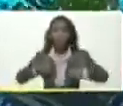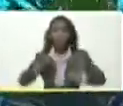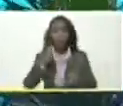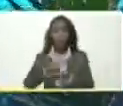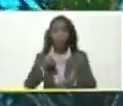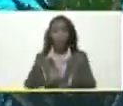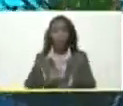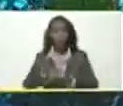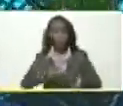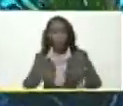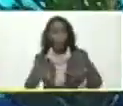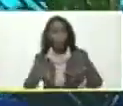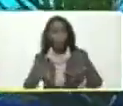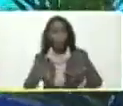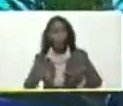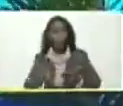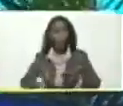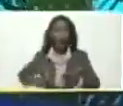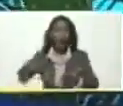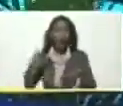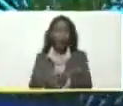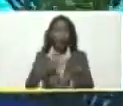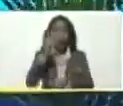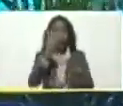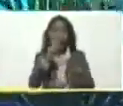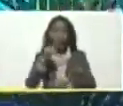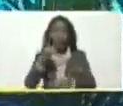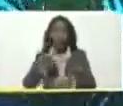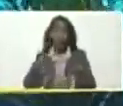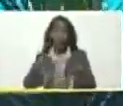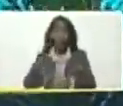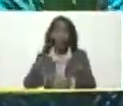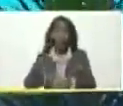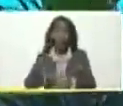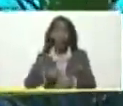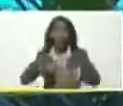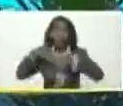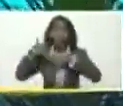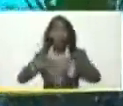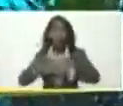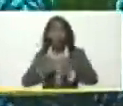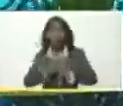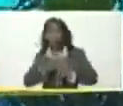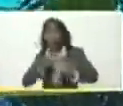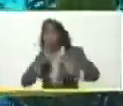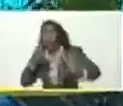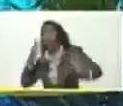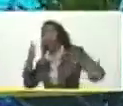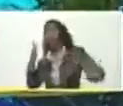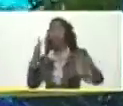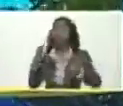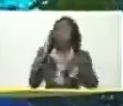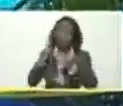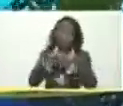Y hasta hace una hora había una cola inmensa de gente para entrar y